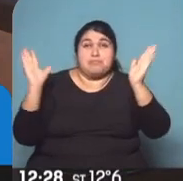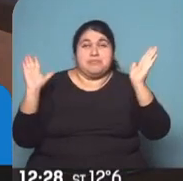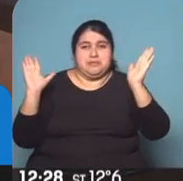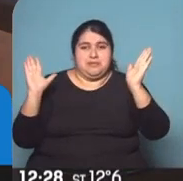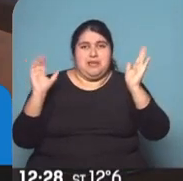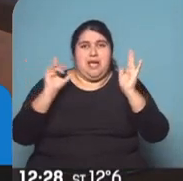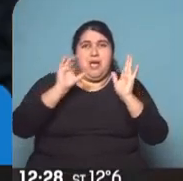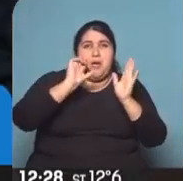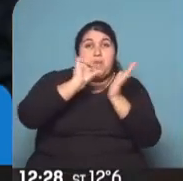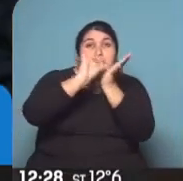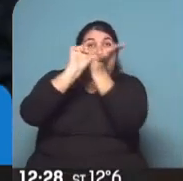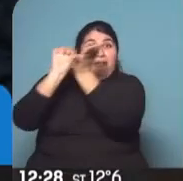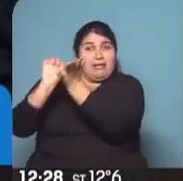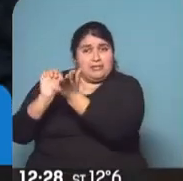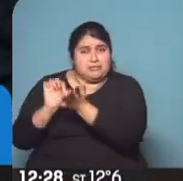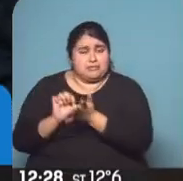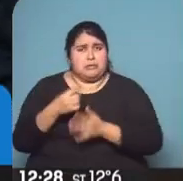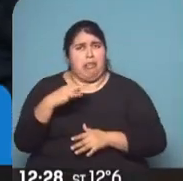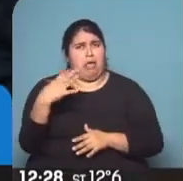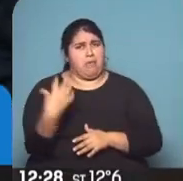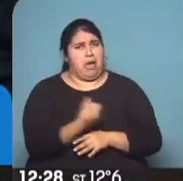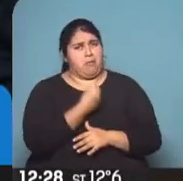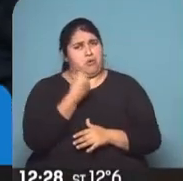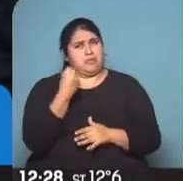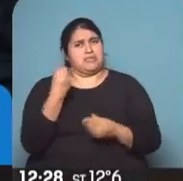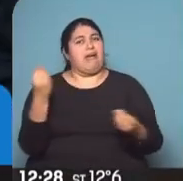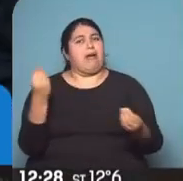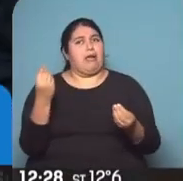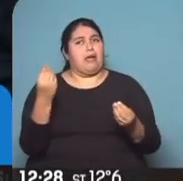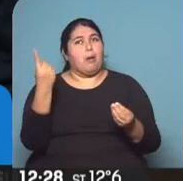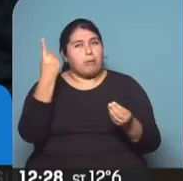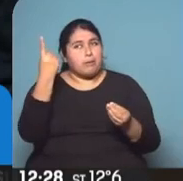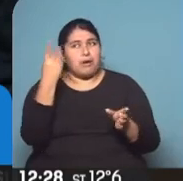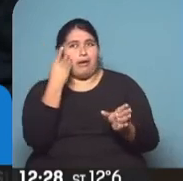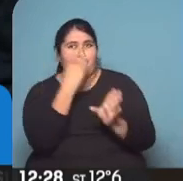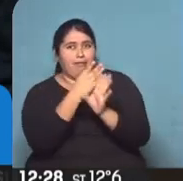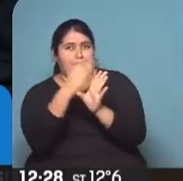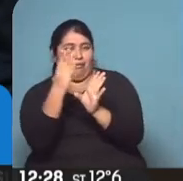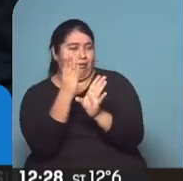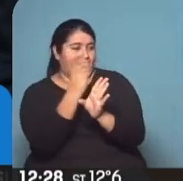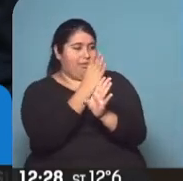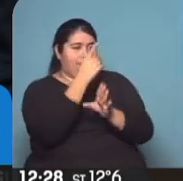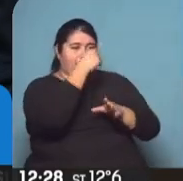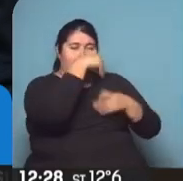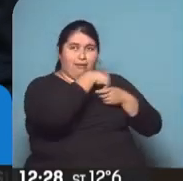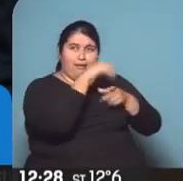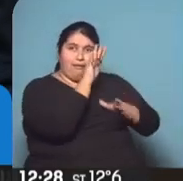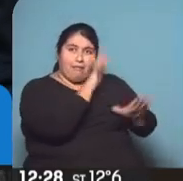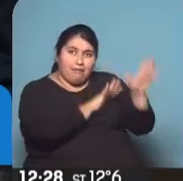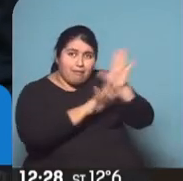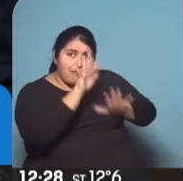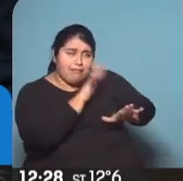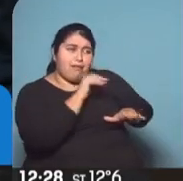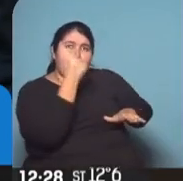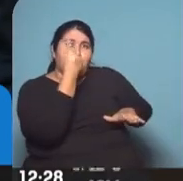también que lo podamos aprovechar en la medida que hagamos las reformas de fondo para darle mayor competitividad a lo que sumaría también